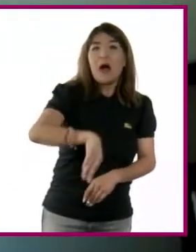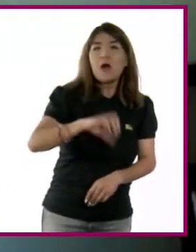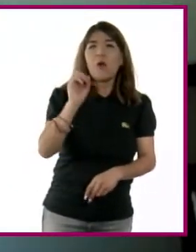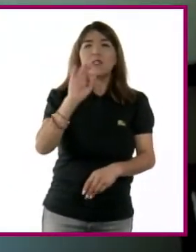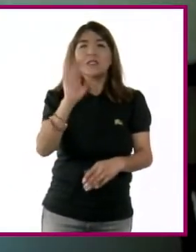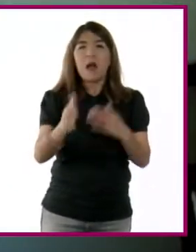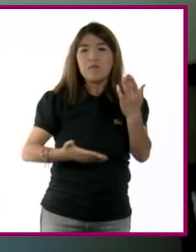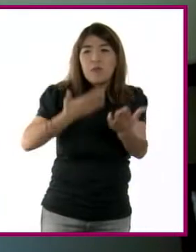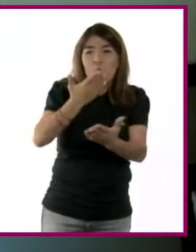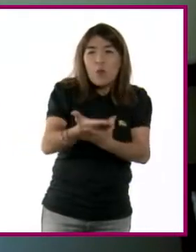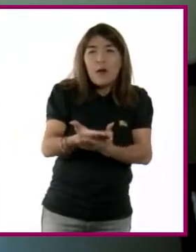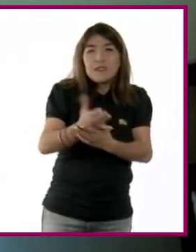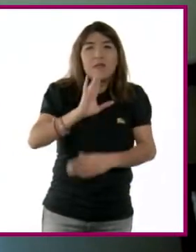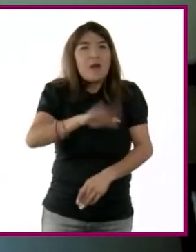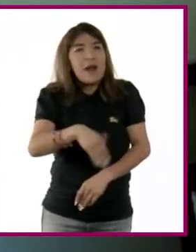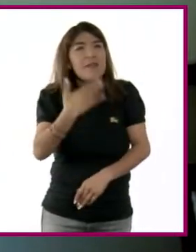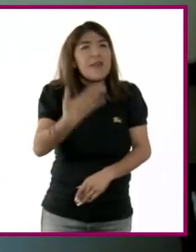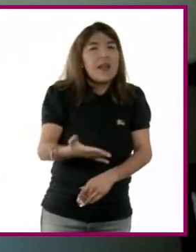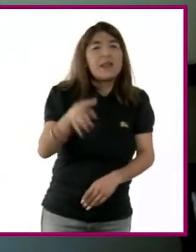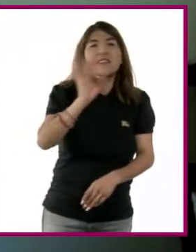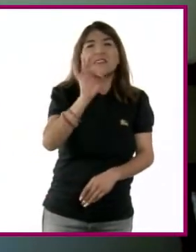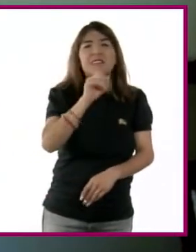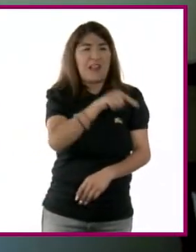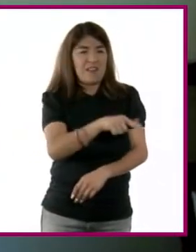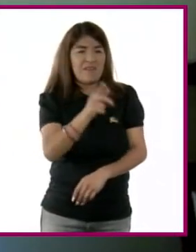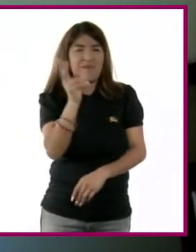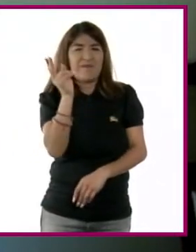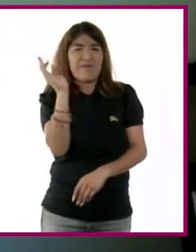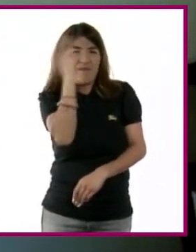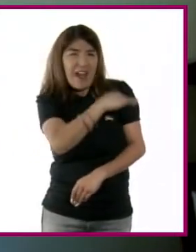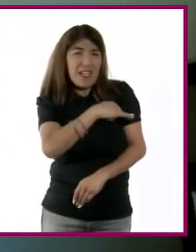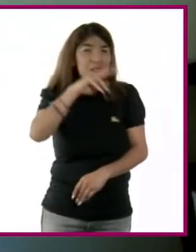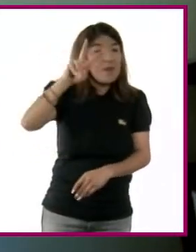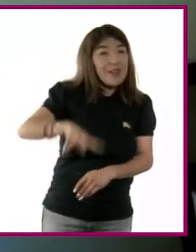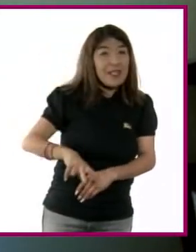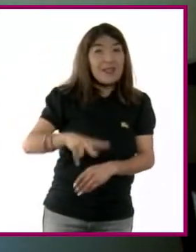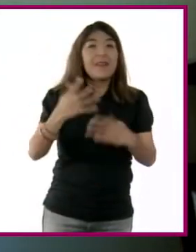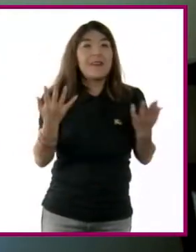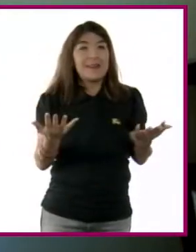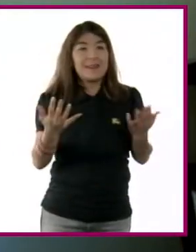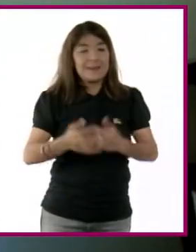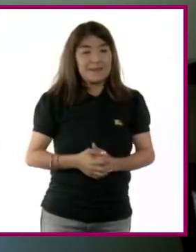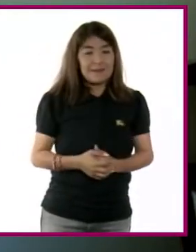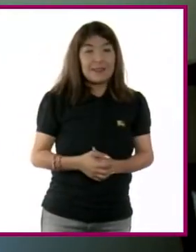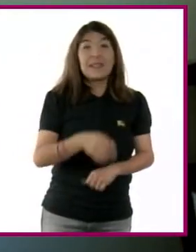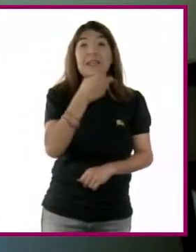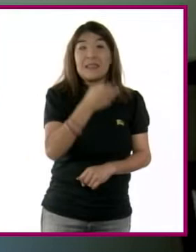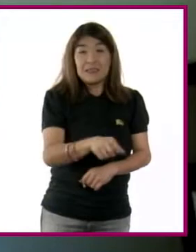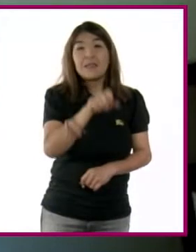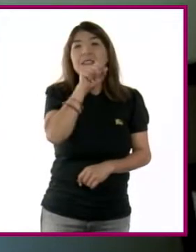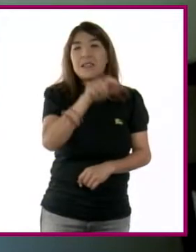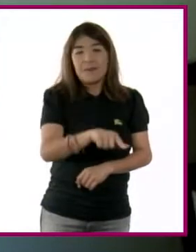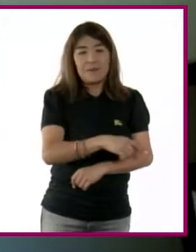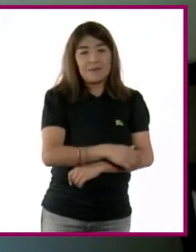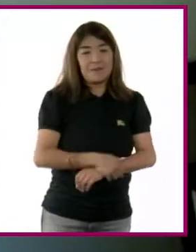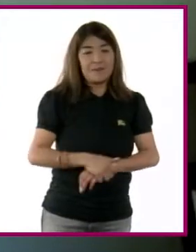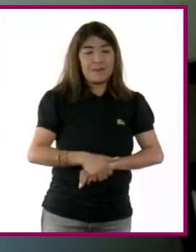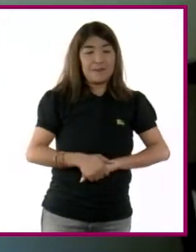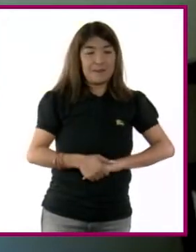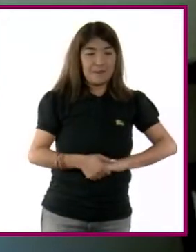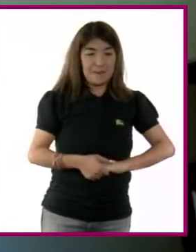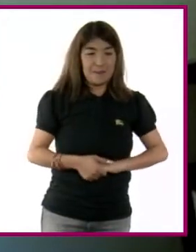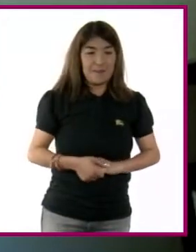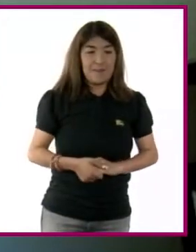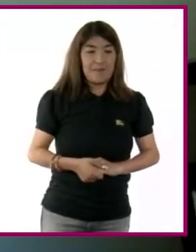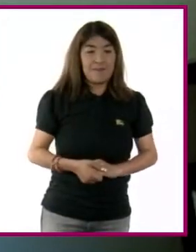o no lo está, o es verdadero o es falso. Y esto, bueno, pues también es una manera